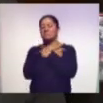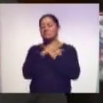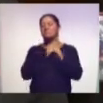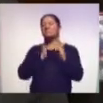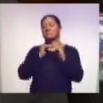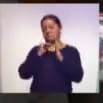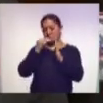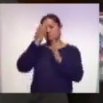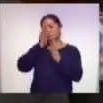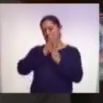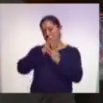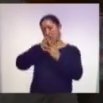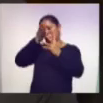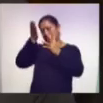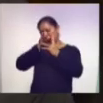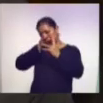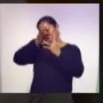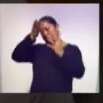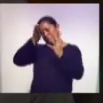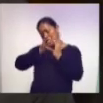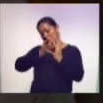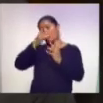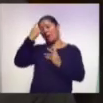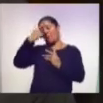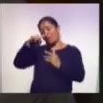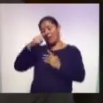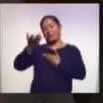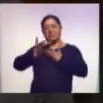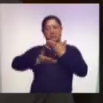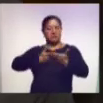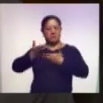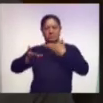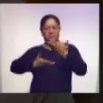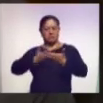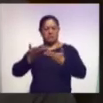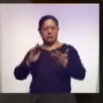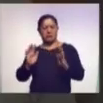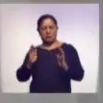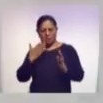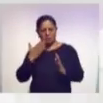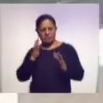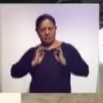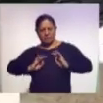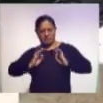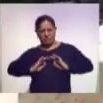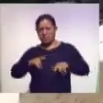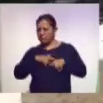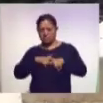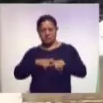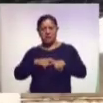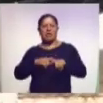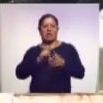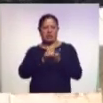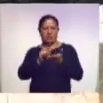a manera de que el servicio de limpieza en la ciudad no se vea con problemas. El